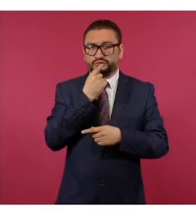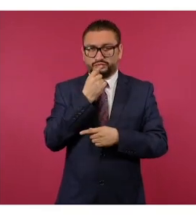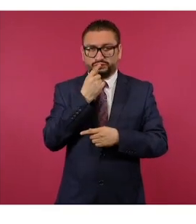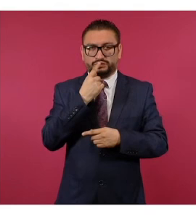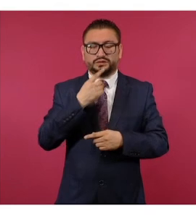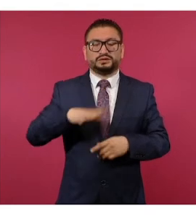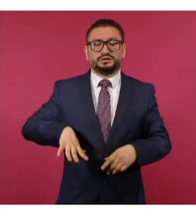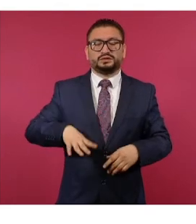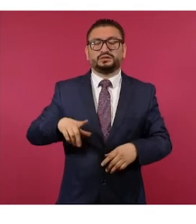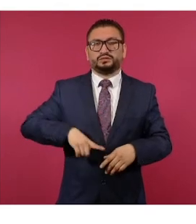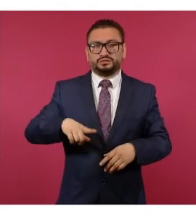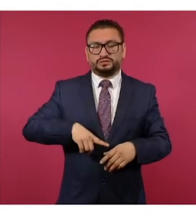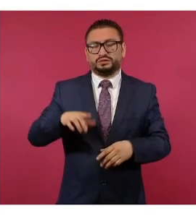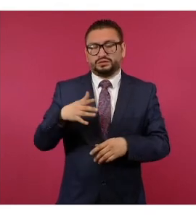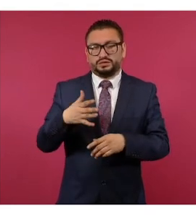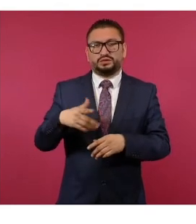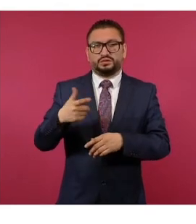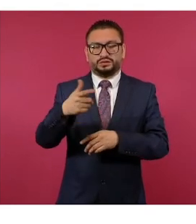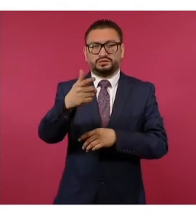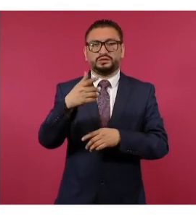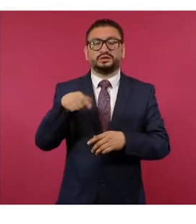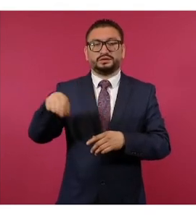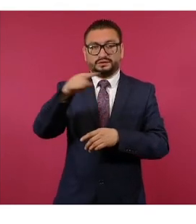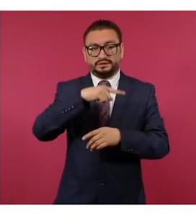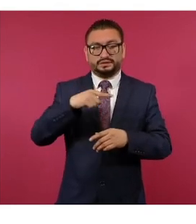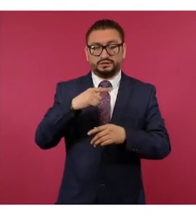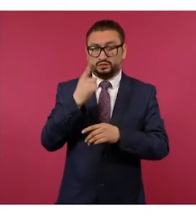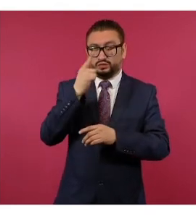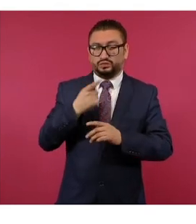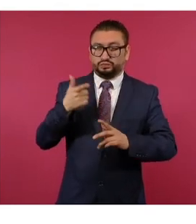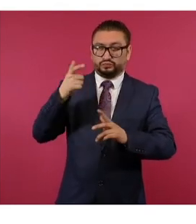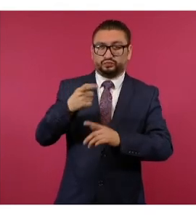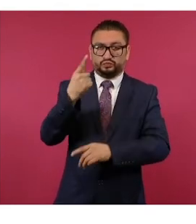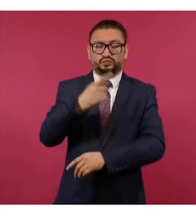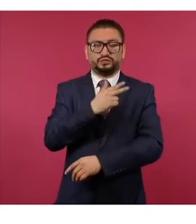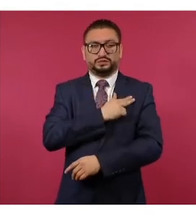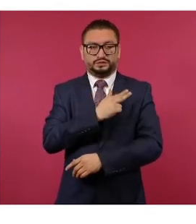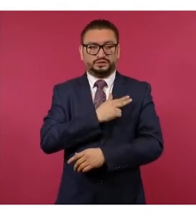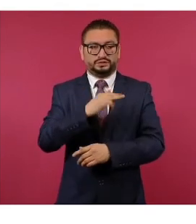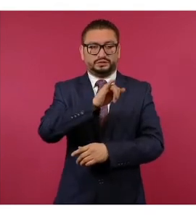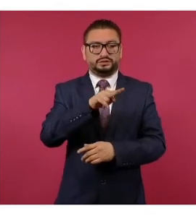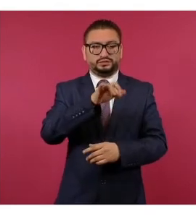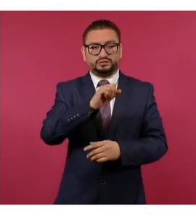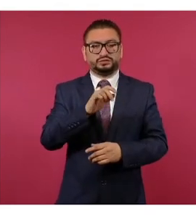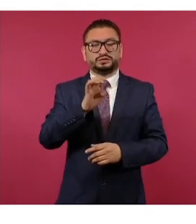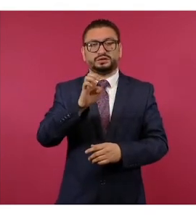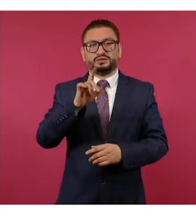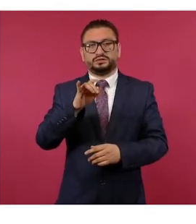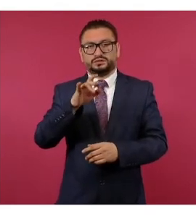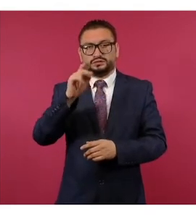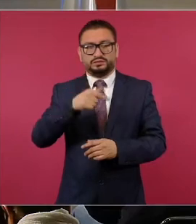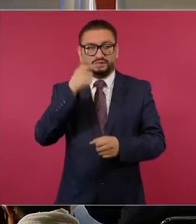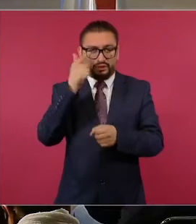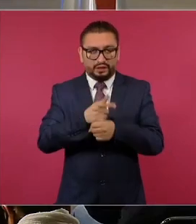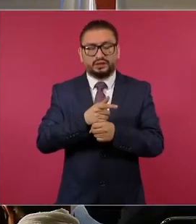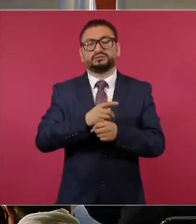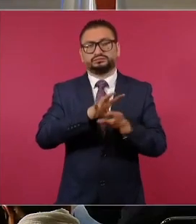de Guanajuato, hiriendo a uno de ellos, y aquí fue donde Jesús y N fueron detenidos en